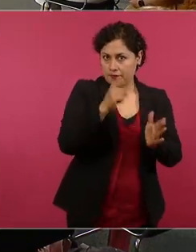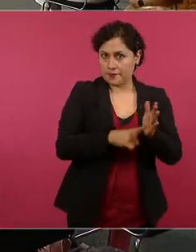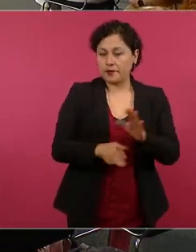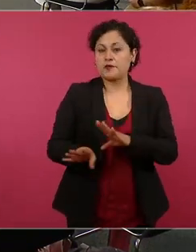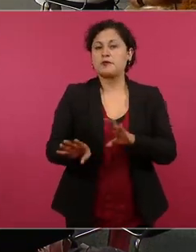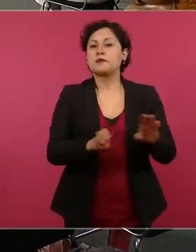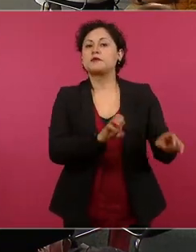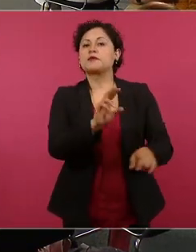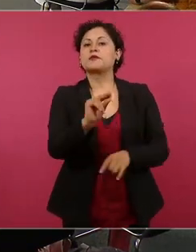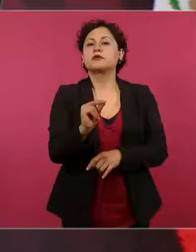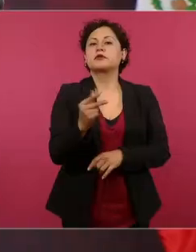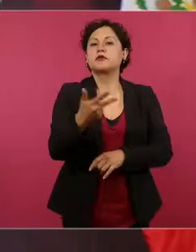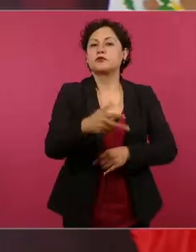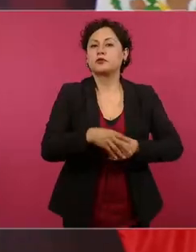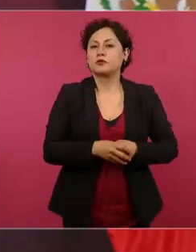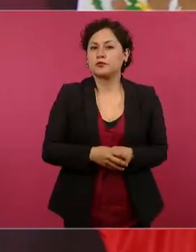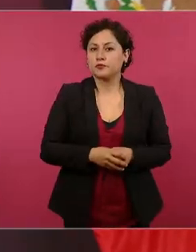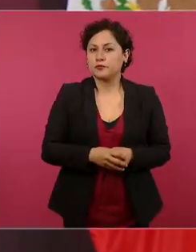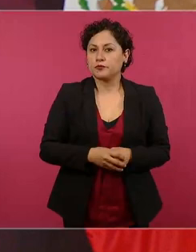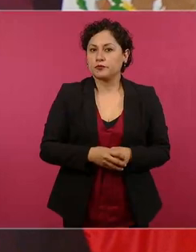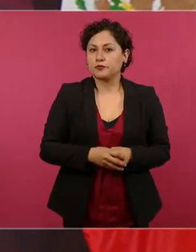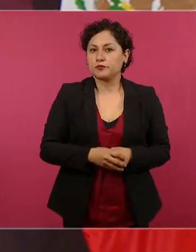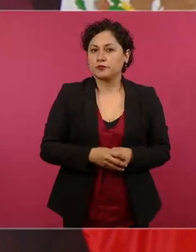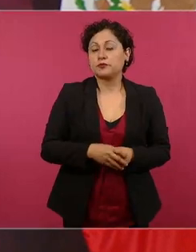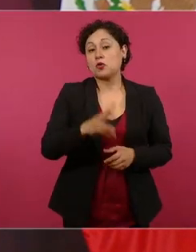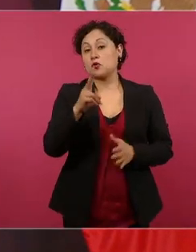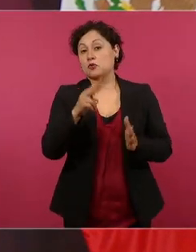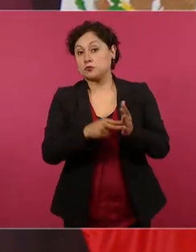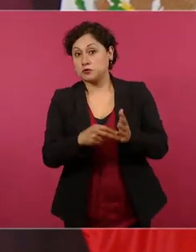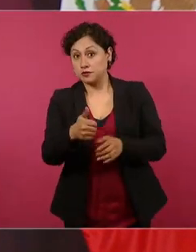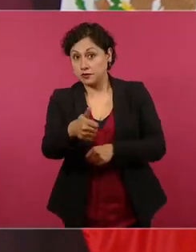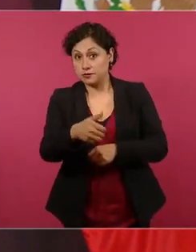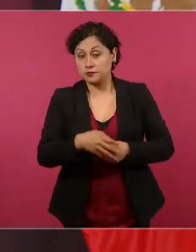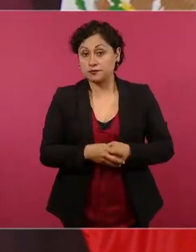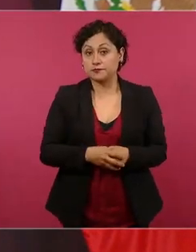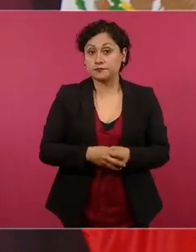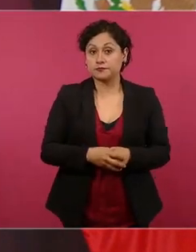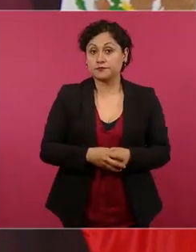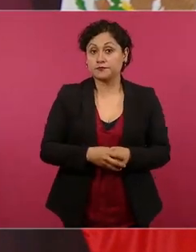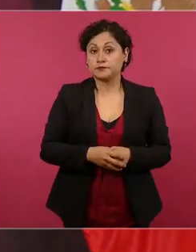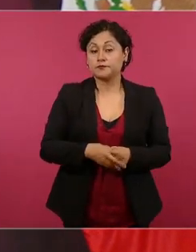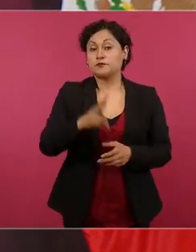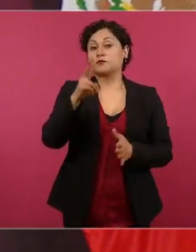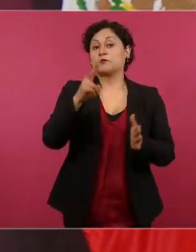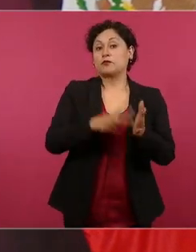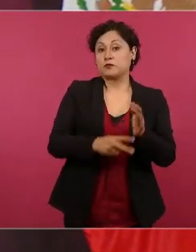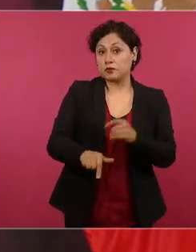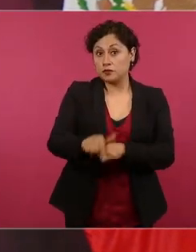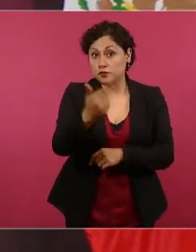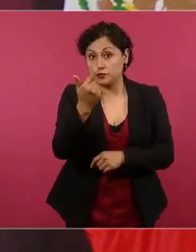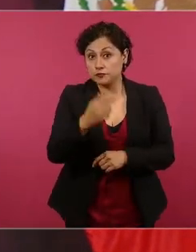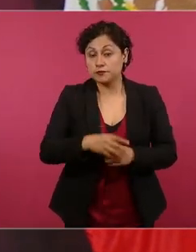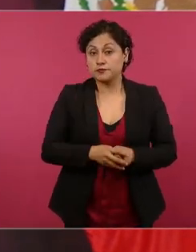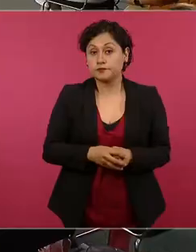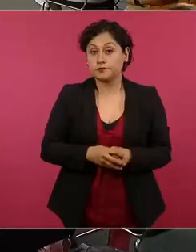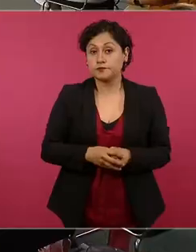No hubo fraude en el 2006. No hubo fraude en el